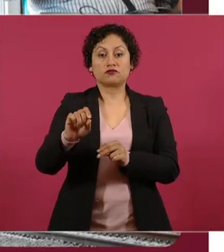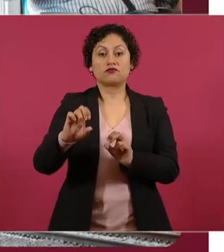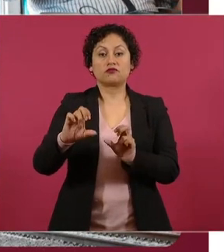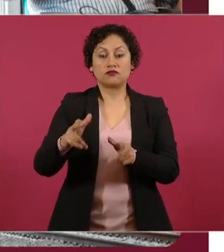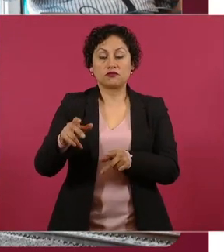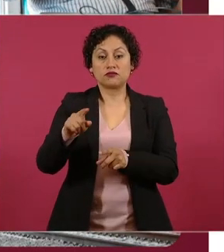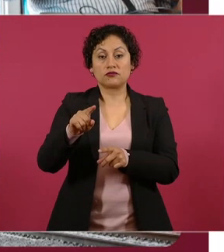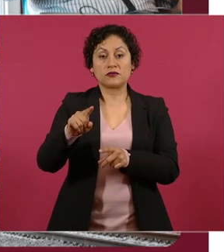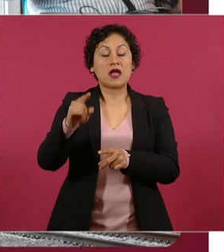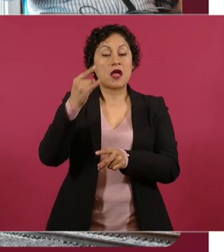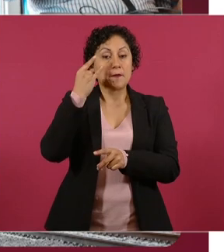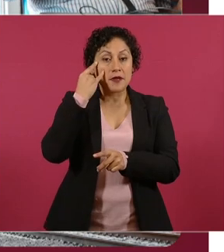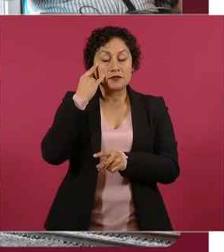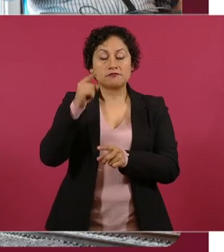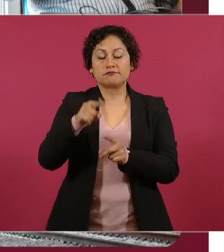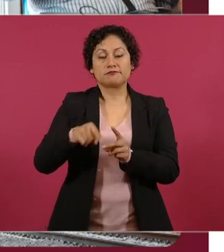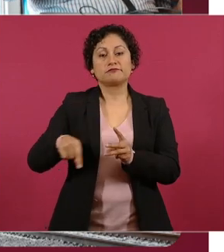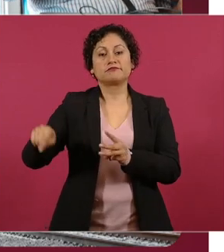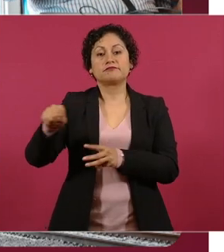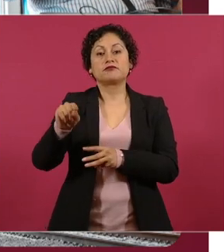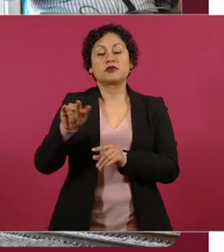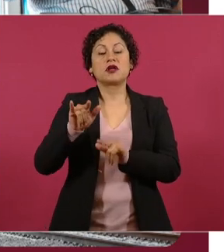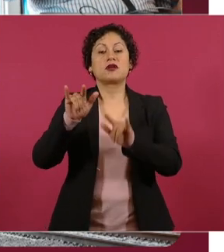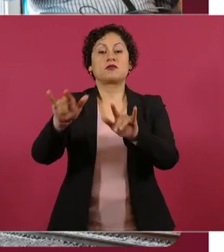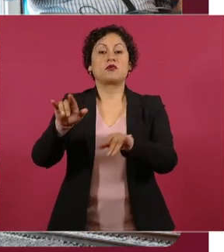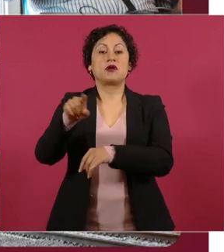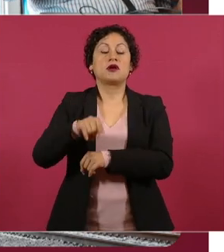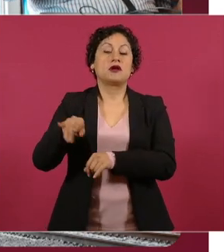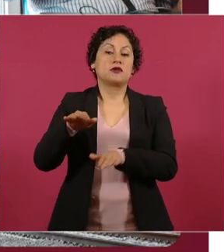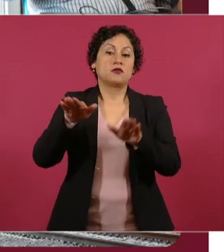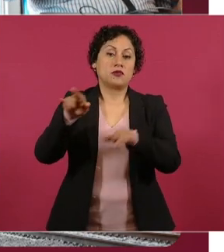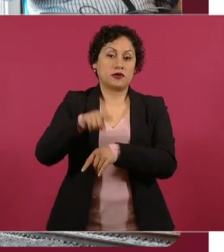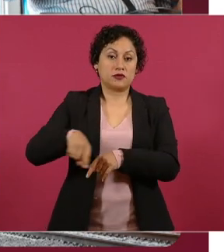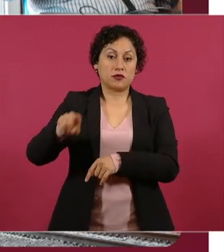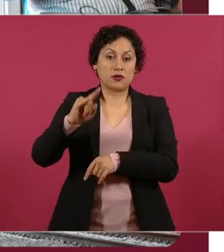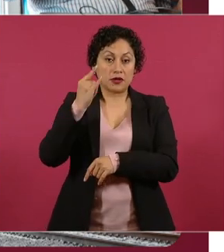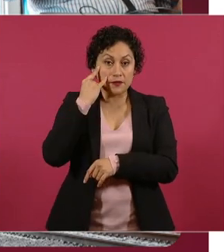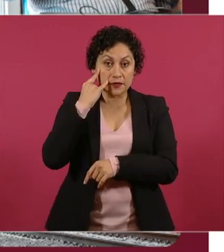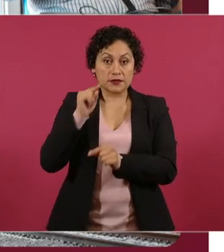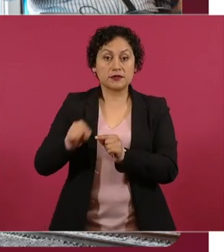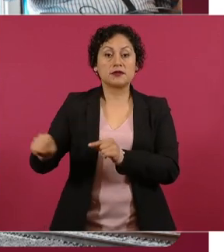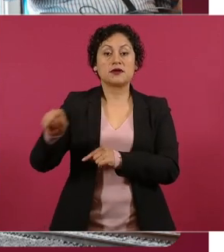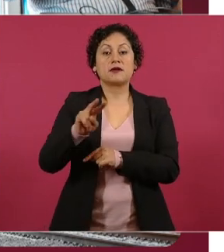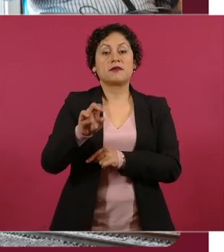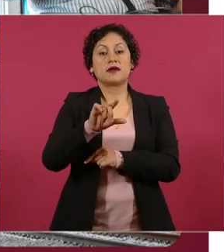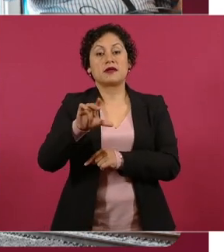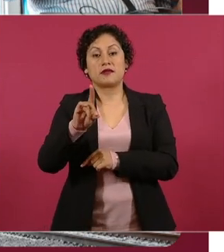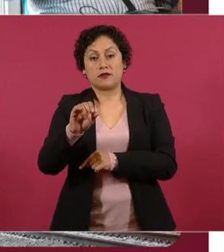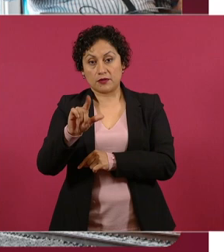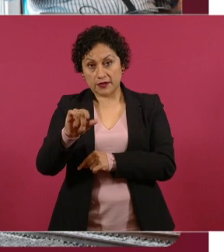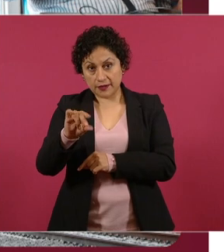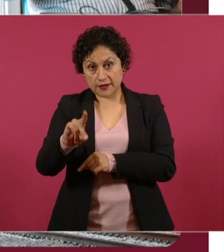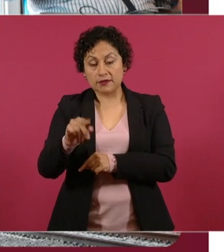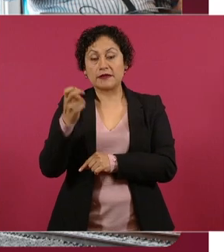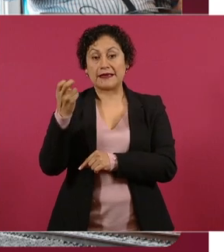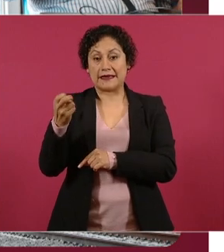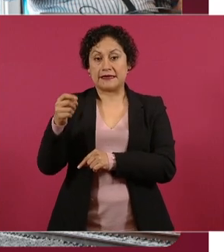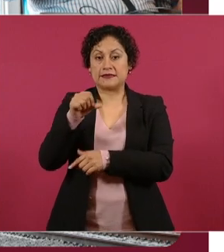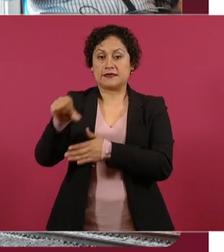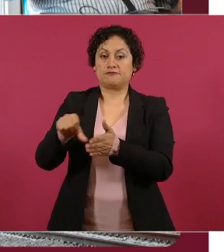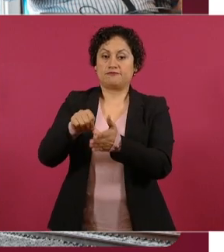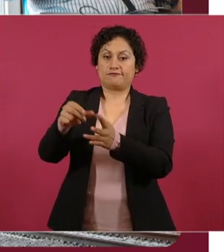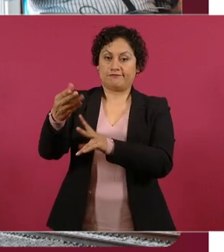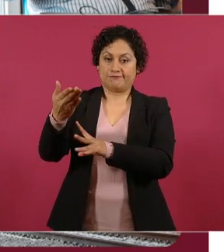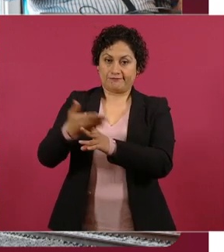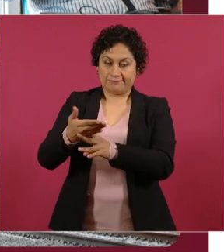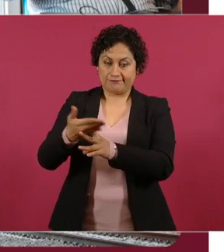a Cancún Aeropuerto, Cancún Aeropuerto Campeche y a Valladolid. A Valladolid, que es el punto intermedio, al final de cuentas